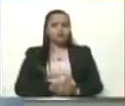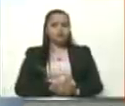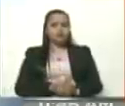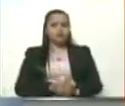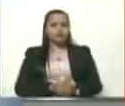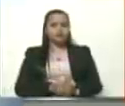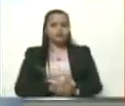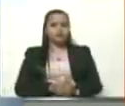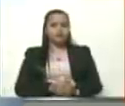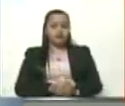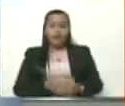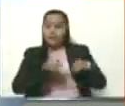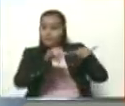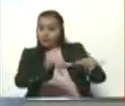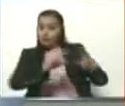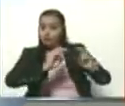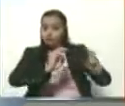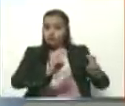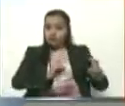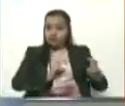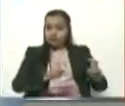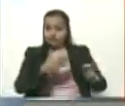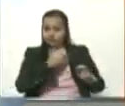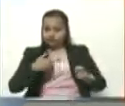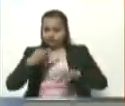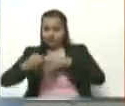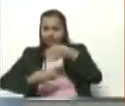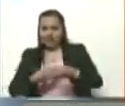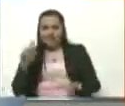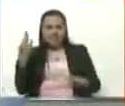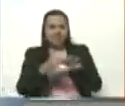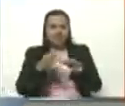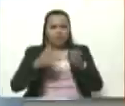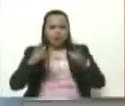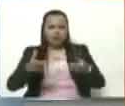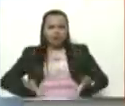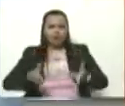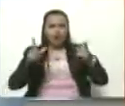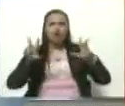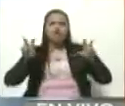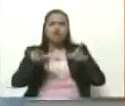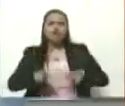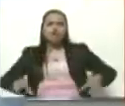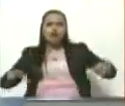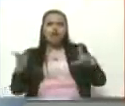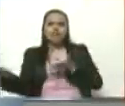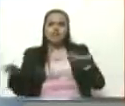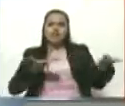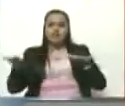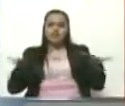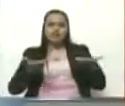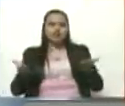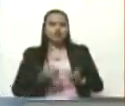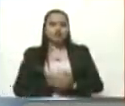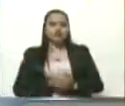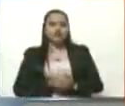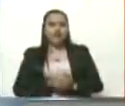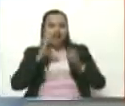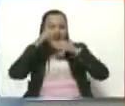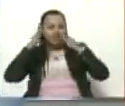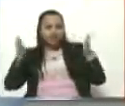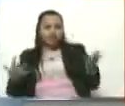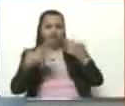en este sentido quiero destacar que en el mes de septiembre inauguramos la nueva sede del servicio de abordaje